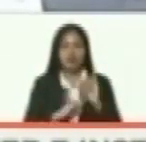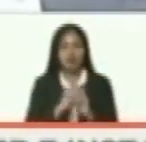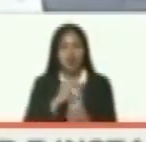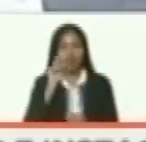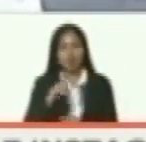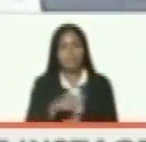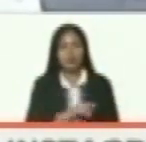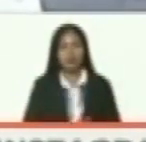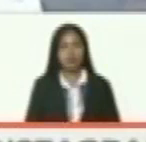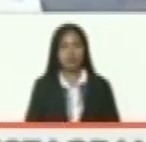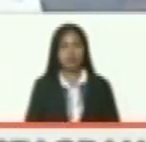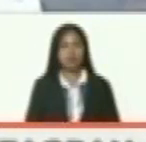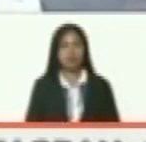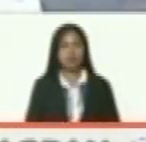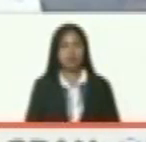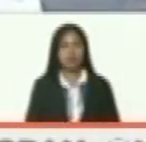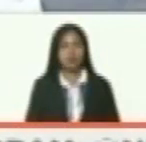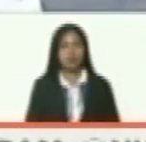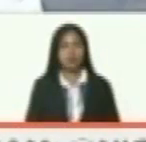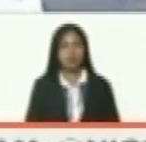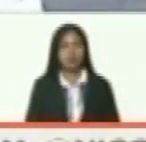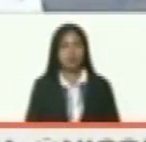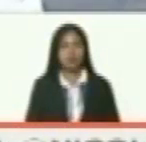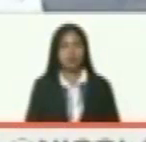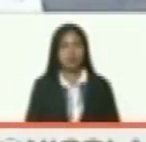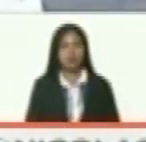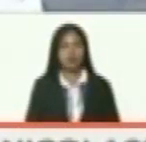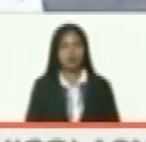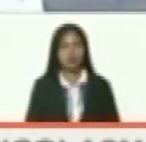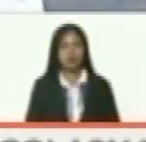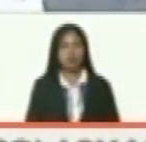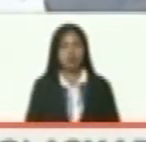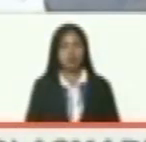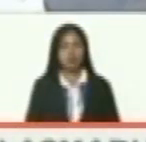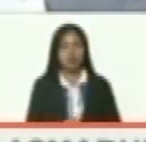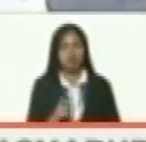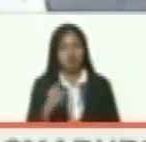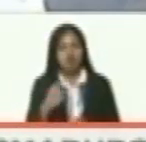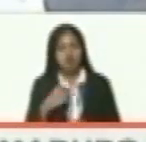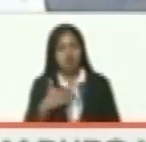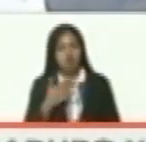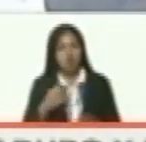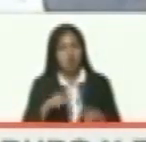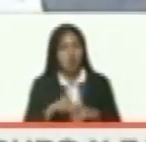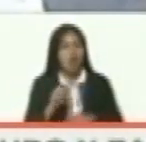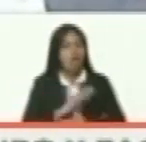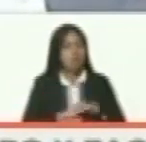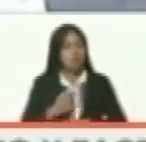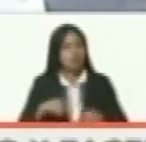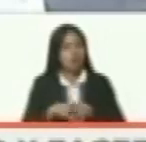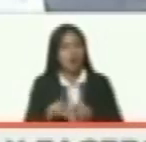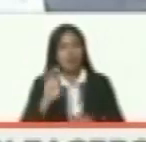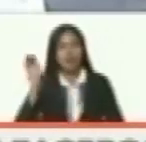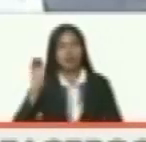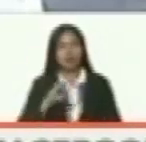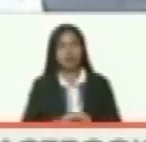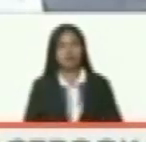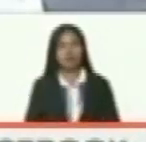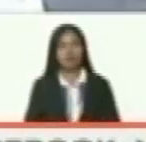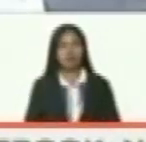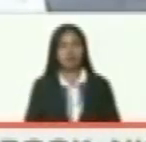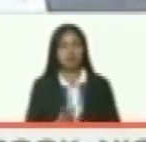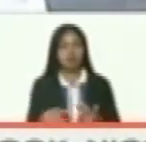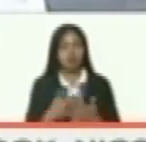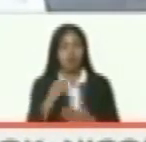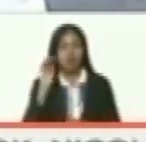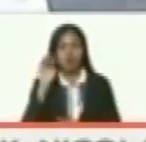internacional es uno de los portentos del país. Ya